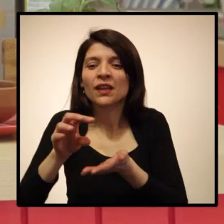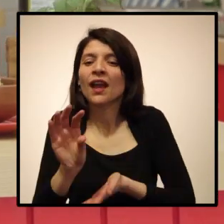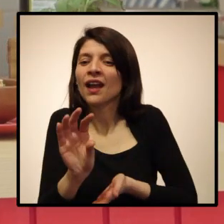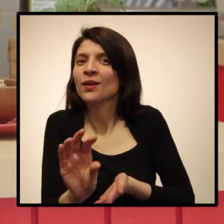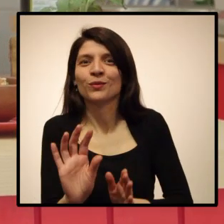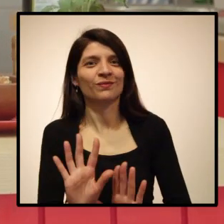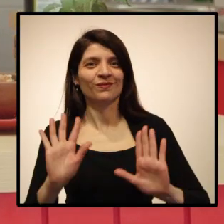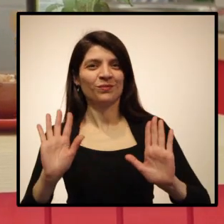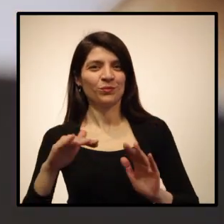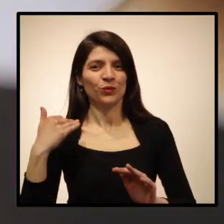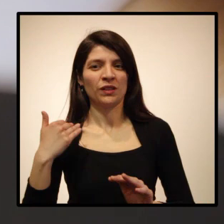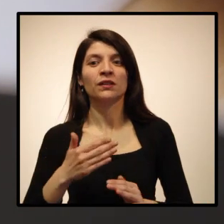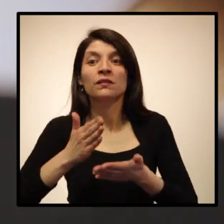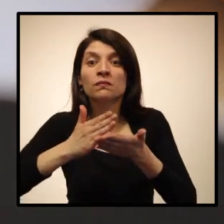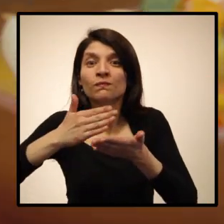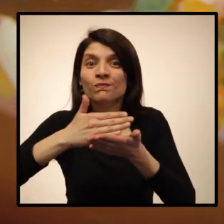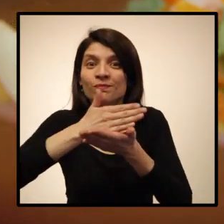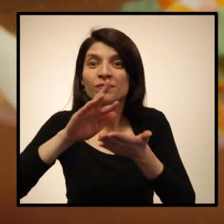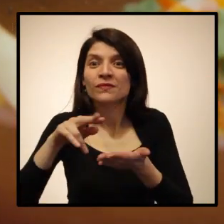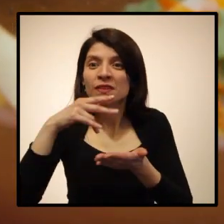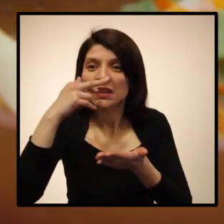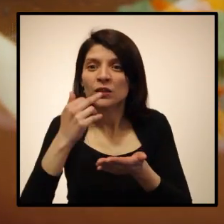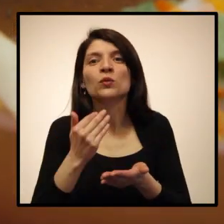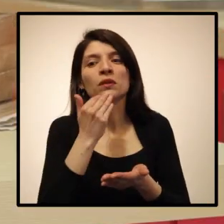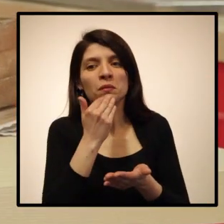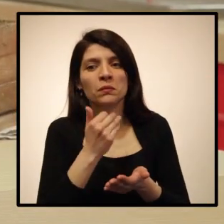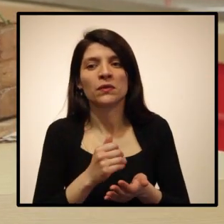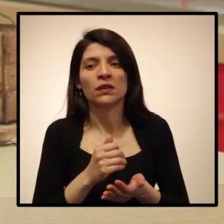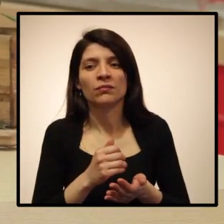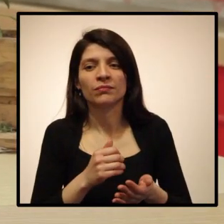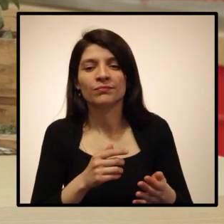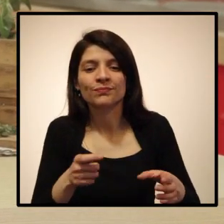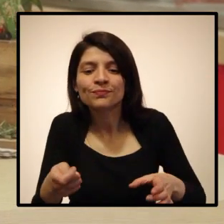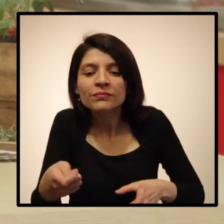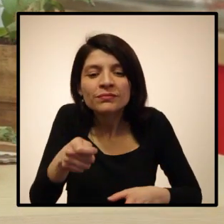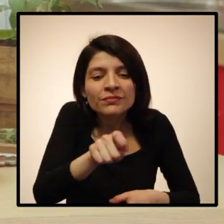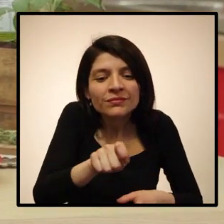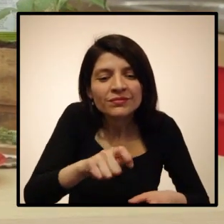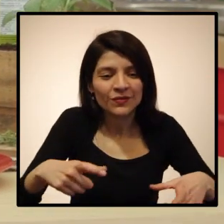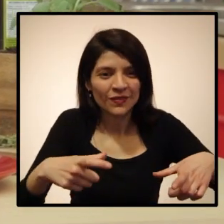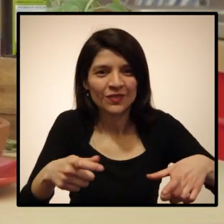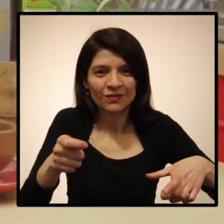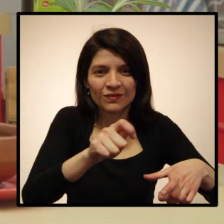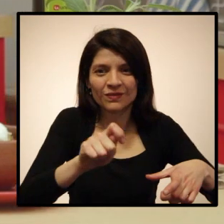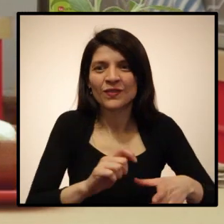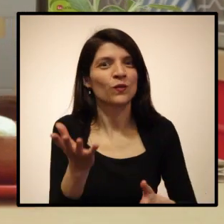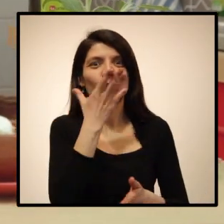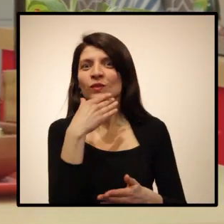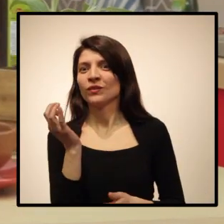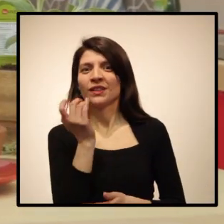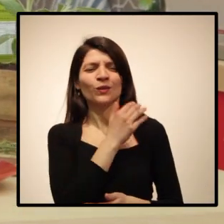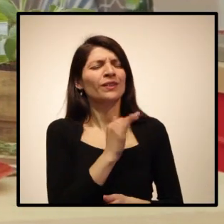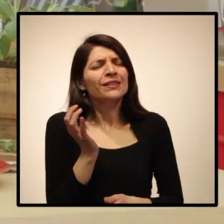tomar un poquito de cilantro. Vamos a espolvorear un poquito, miren. Miren qué belleza, miren qué delicia.